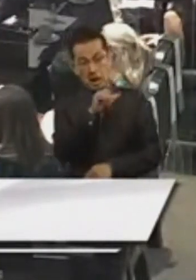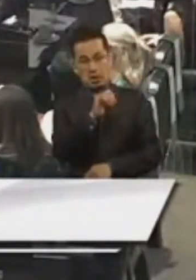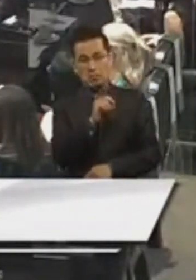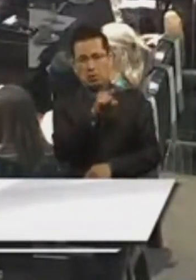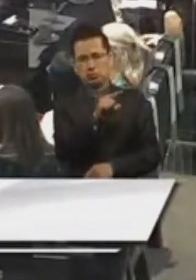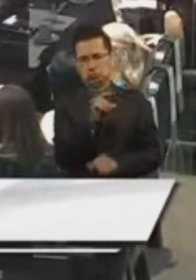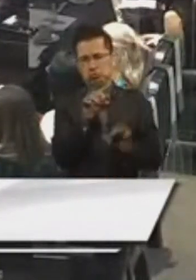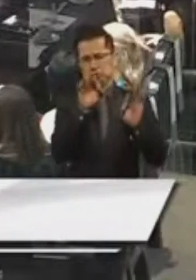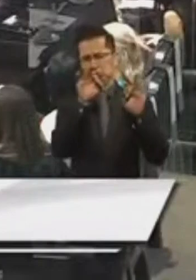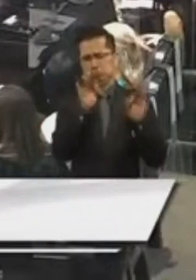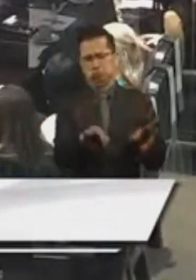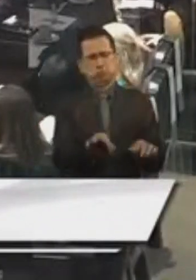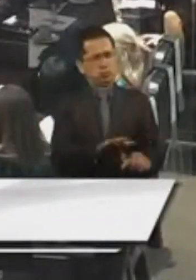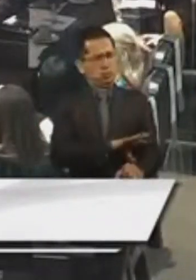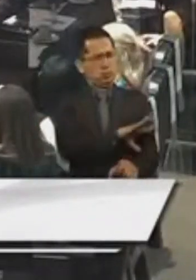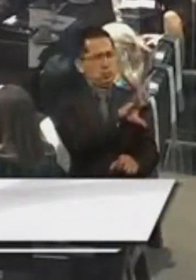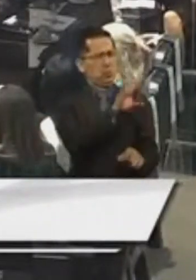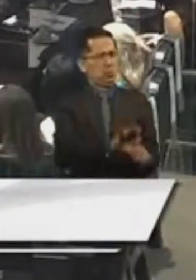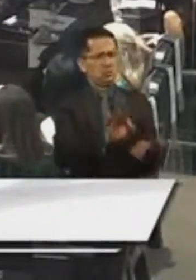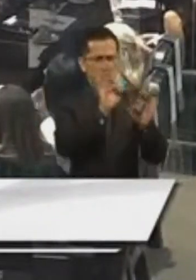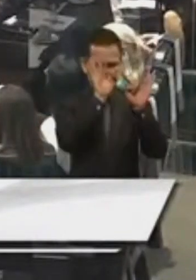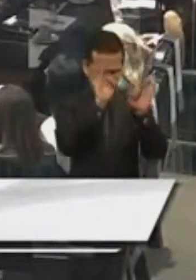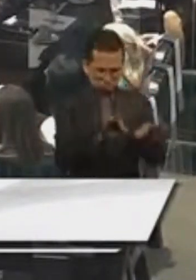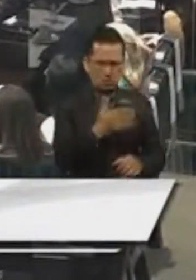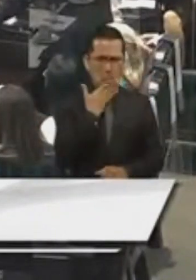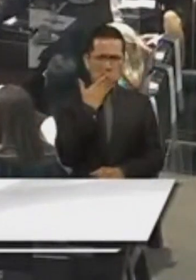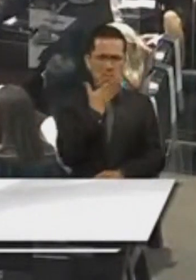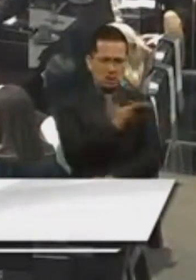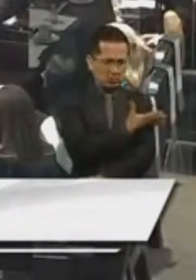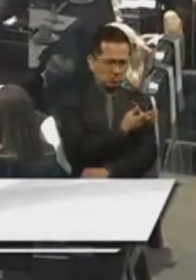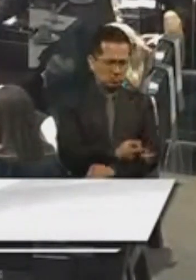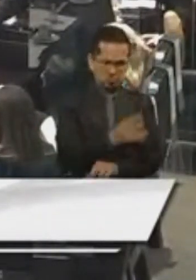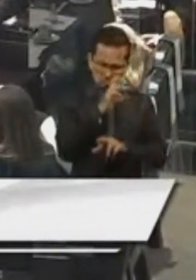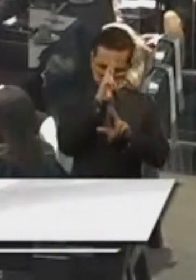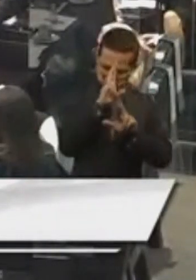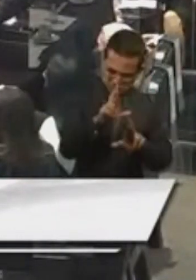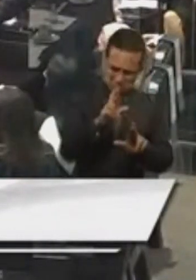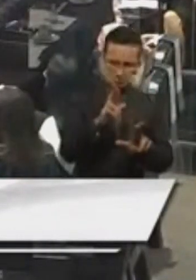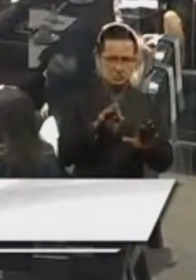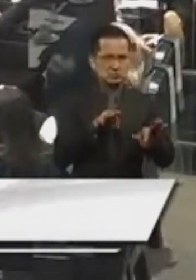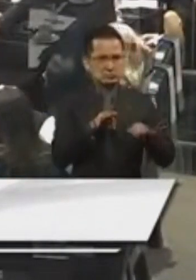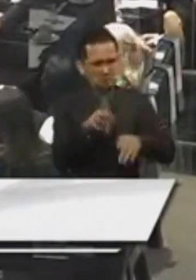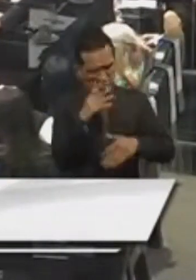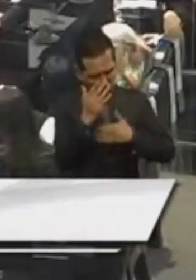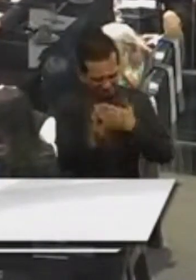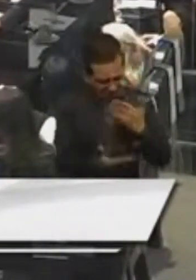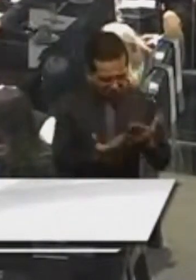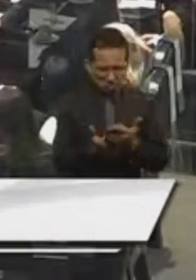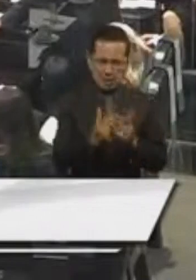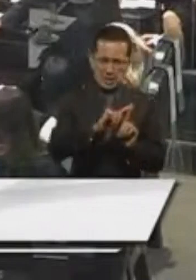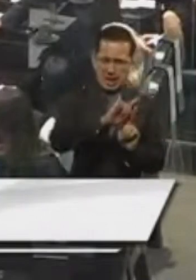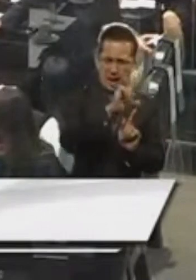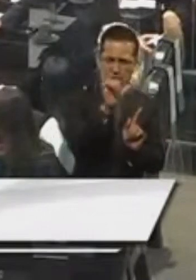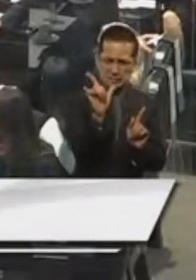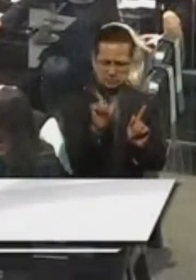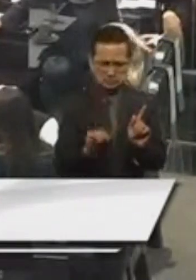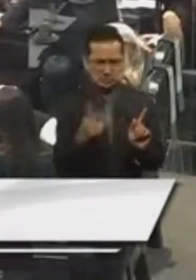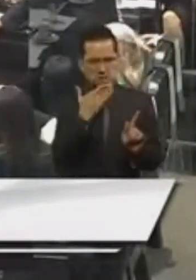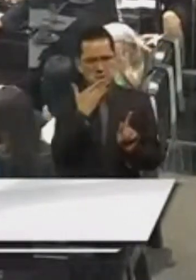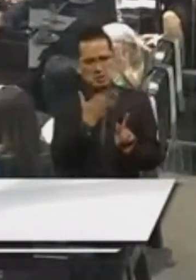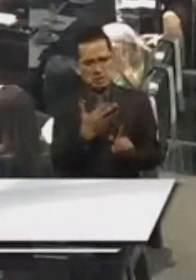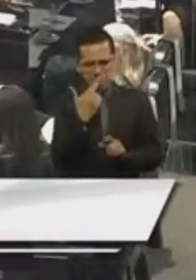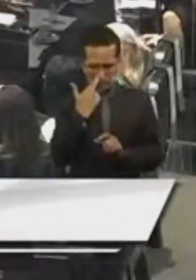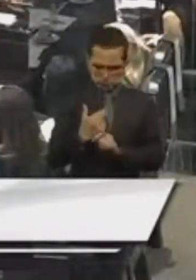más íntegro y el que le ha dado más horas a su patria en su atención y en su